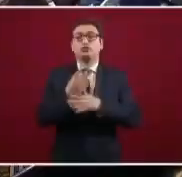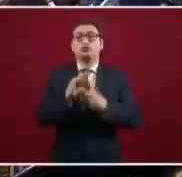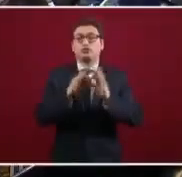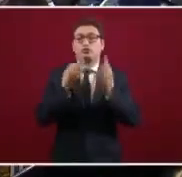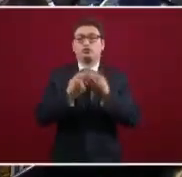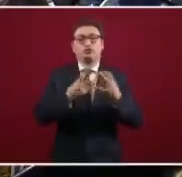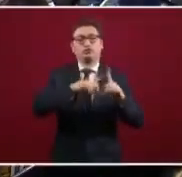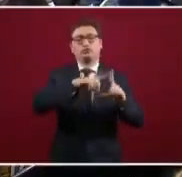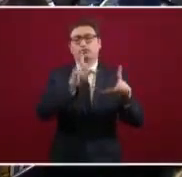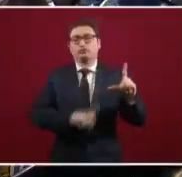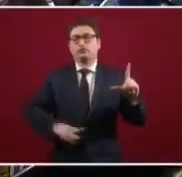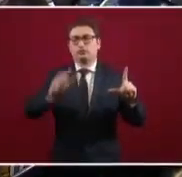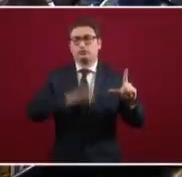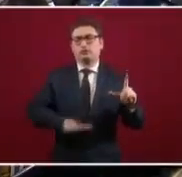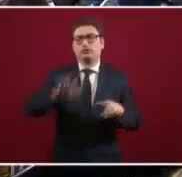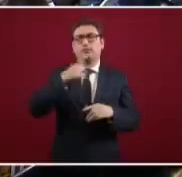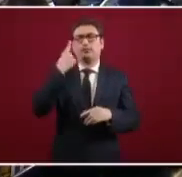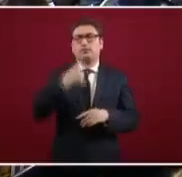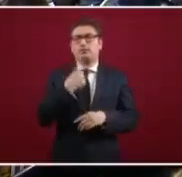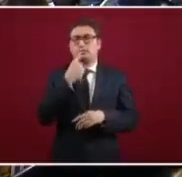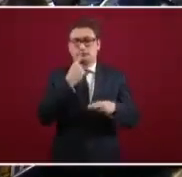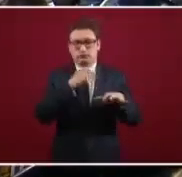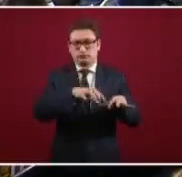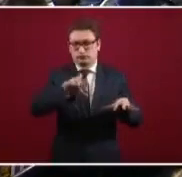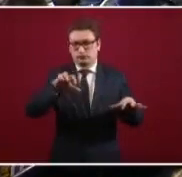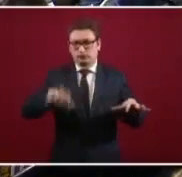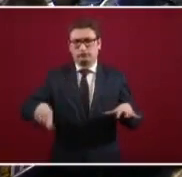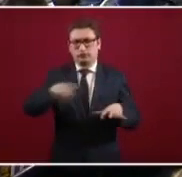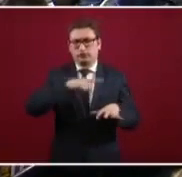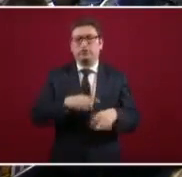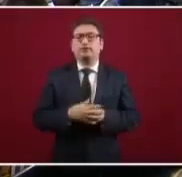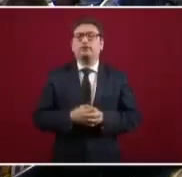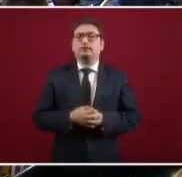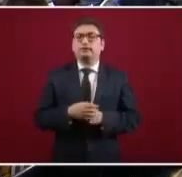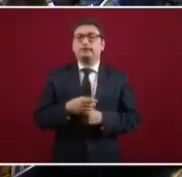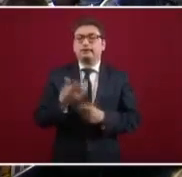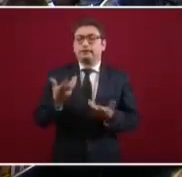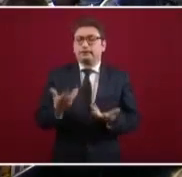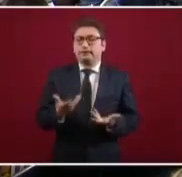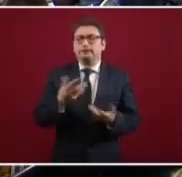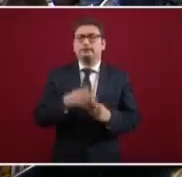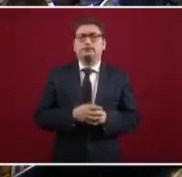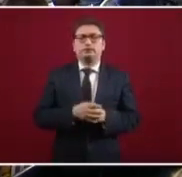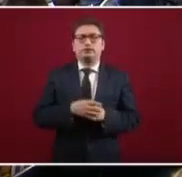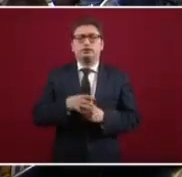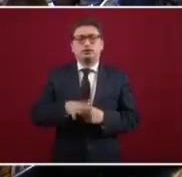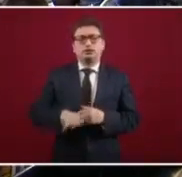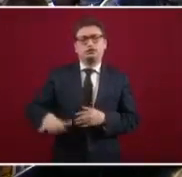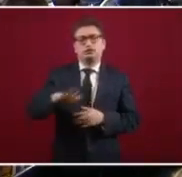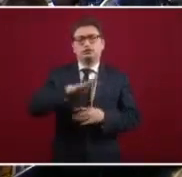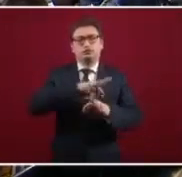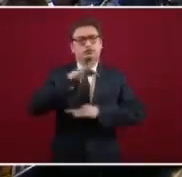nacional de policía de tal manera que podamos estandarizar al